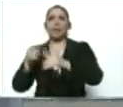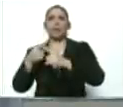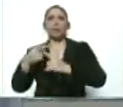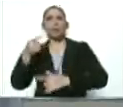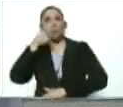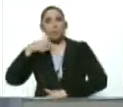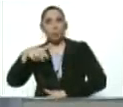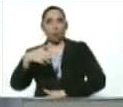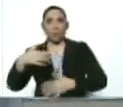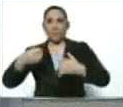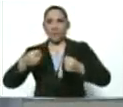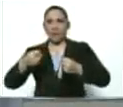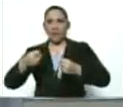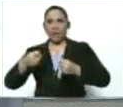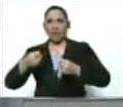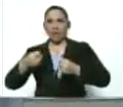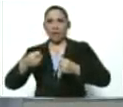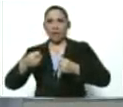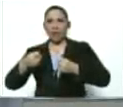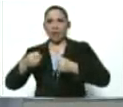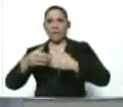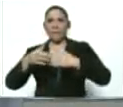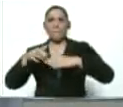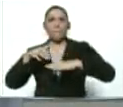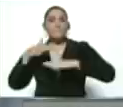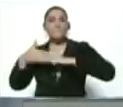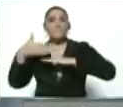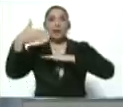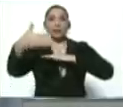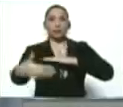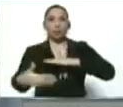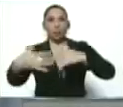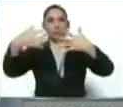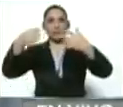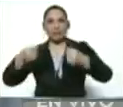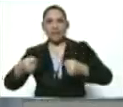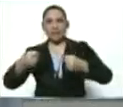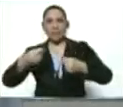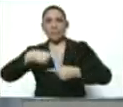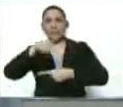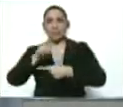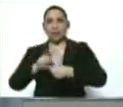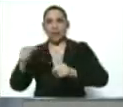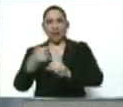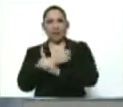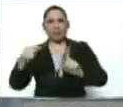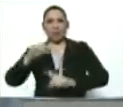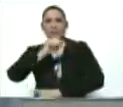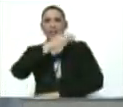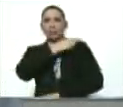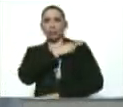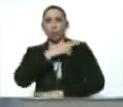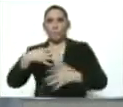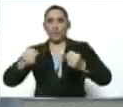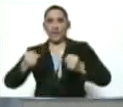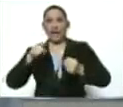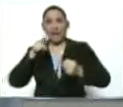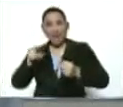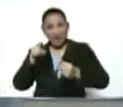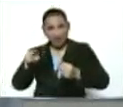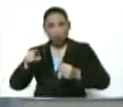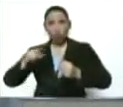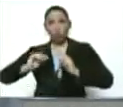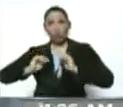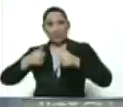penal traspasó la cerca principal y agredió al director del penal. Yo quiero recordar que esto lo inicia, este